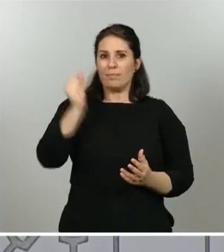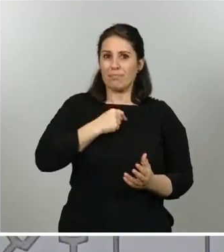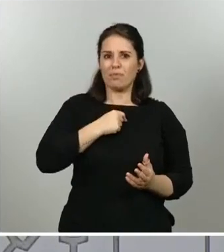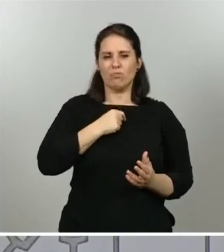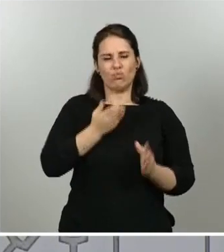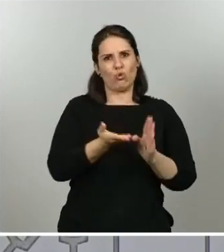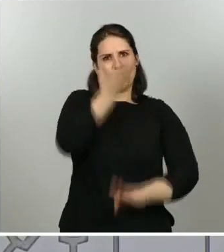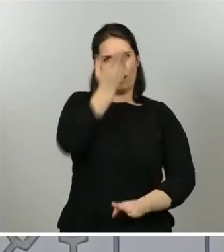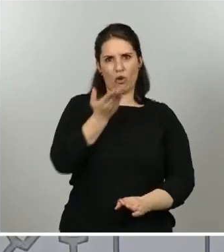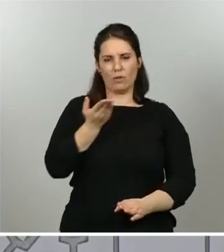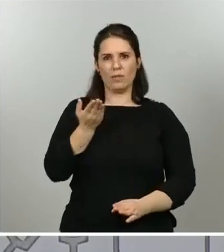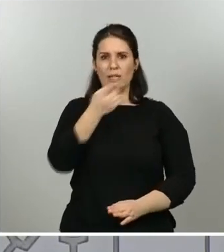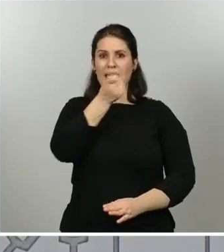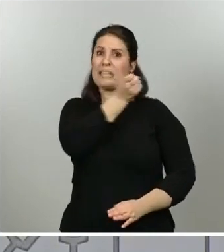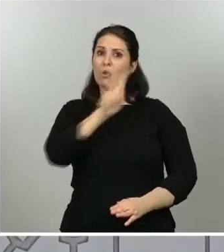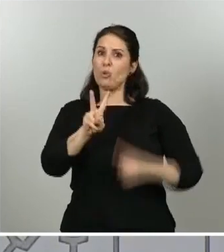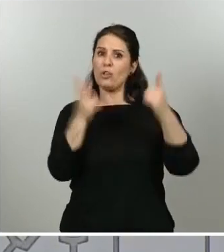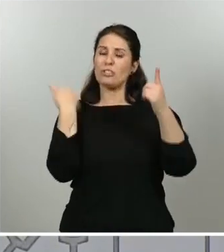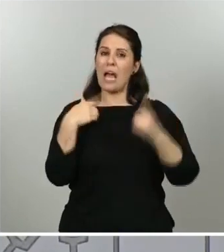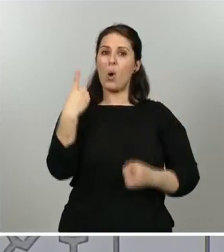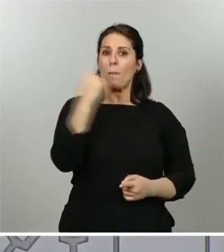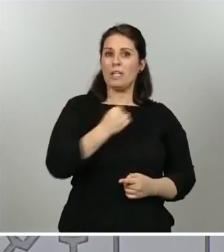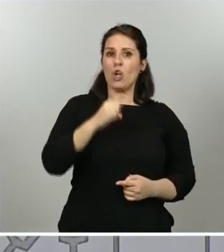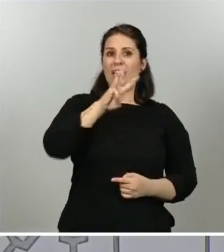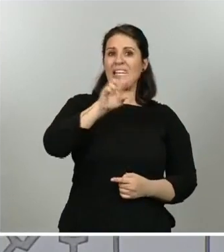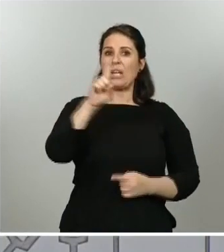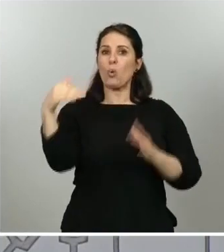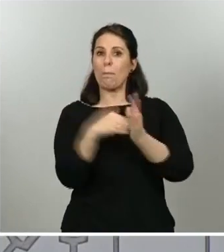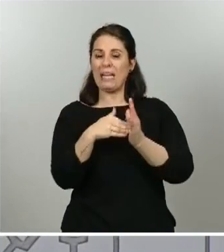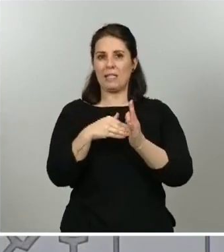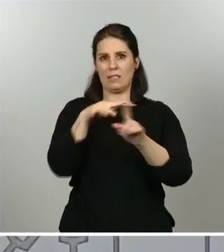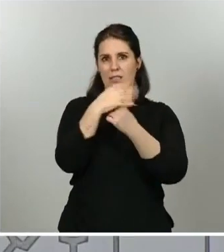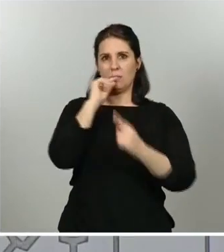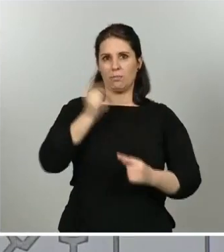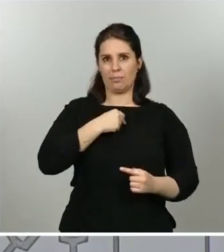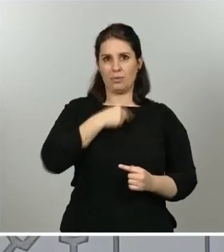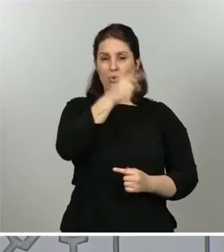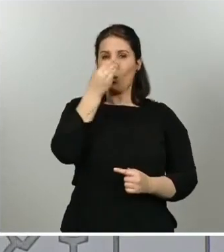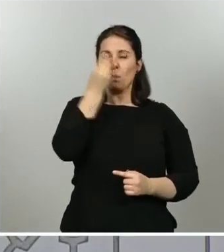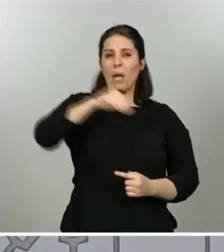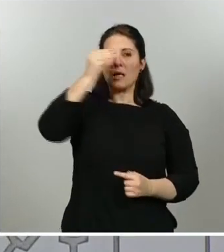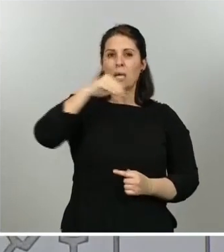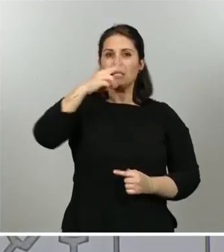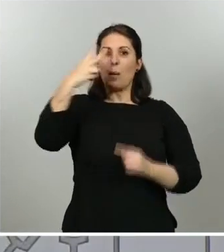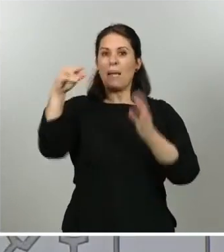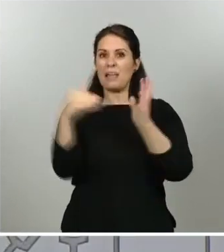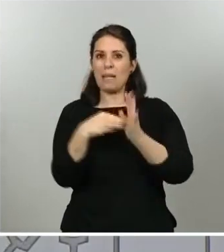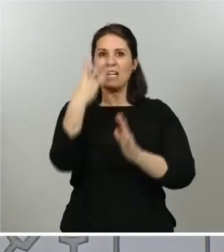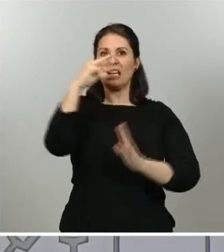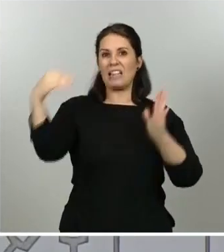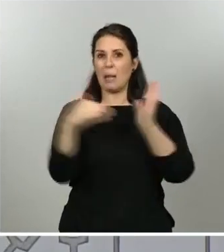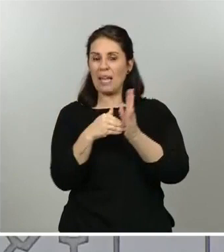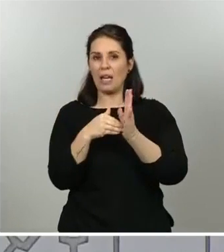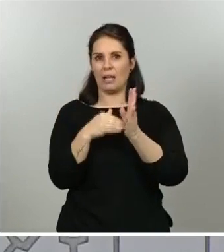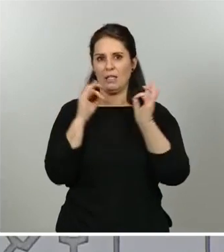Unidos, que tiene ya 1.031.000 casos, con incrementos de entre 20.000 y 30.000 casos diarios en los